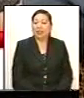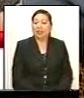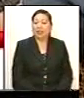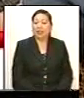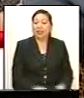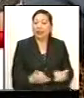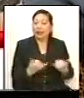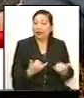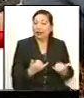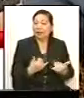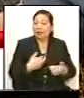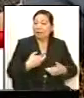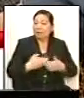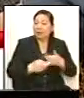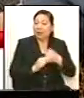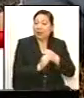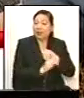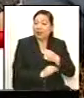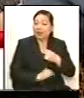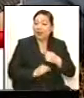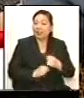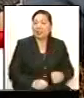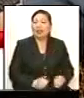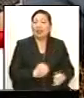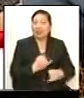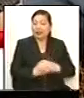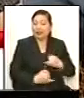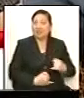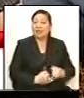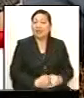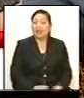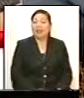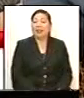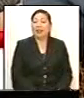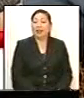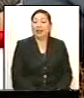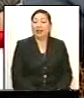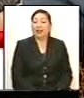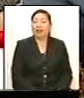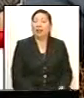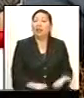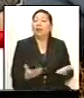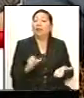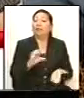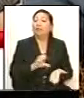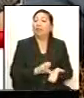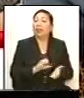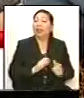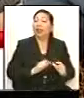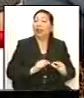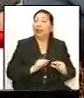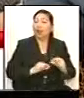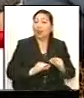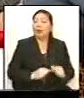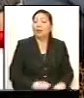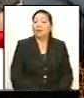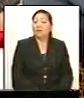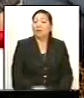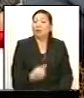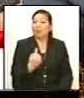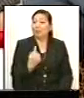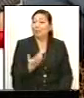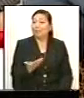es la producción nacional e internacional. Nuestra ubicación geográfica es